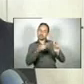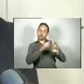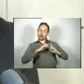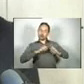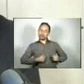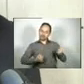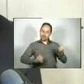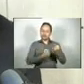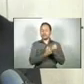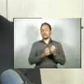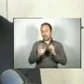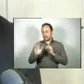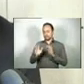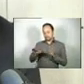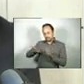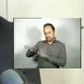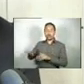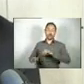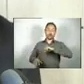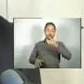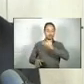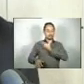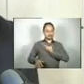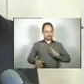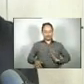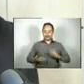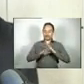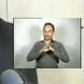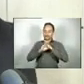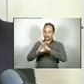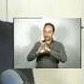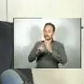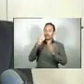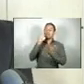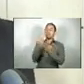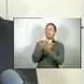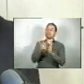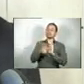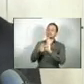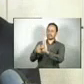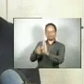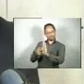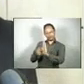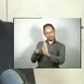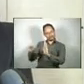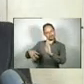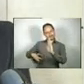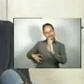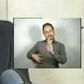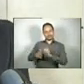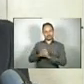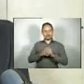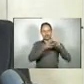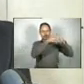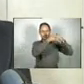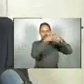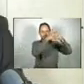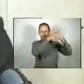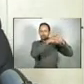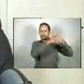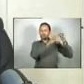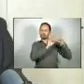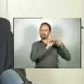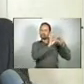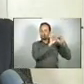y otro tema es la defensa del presidente con hechos, con pruebas, diciéndole no es cierto. Las relaciones con los Estados Unidos,